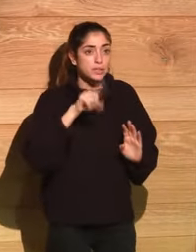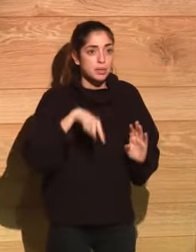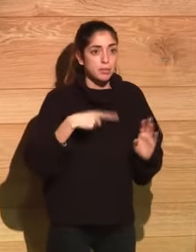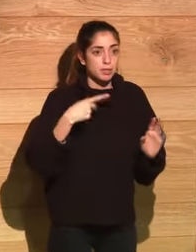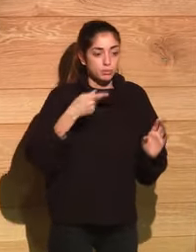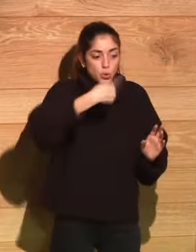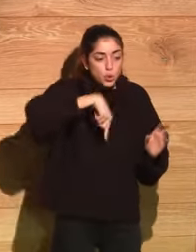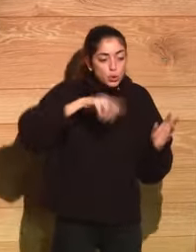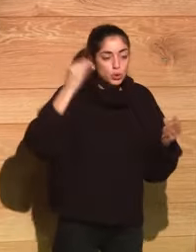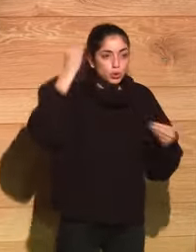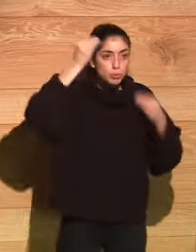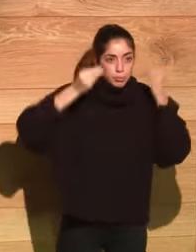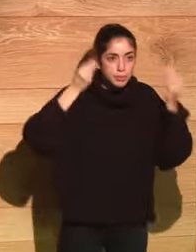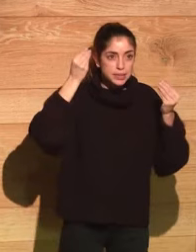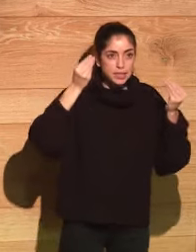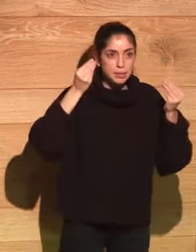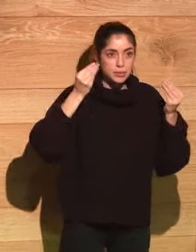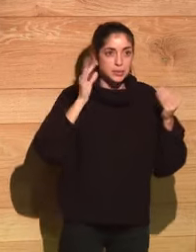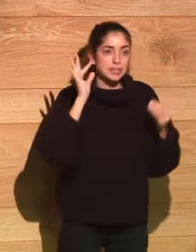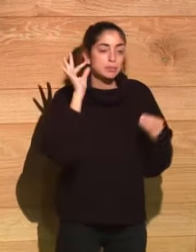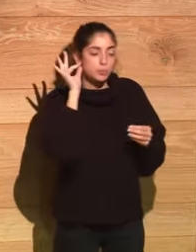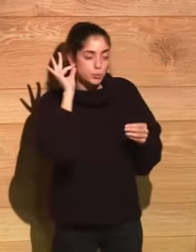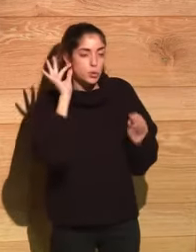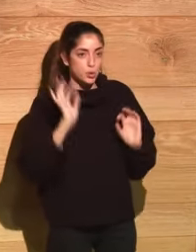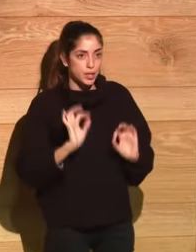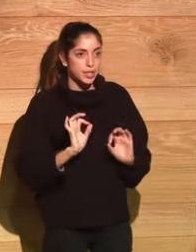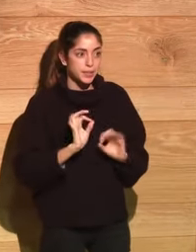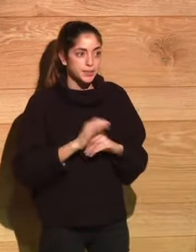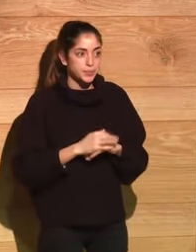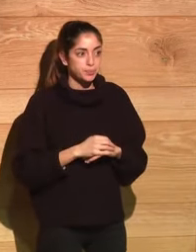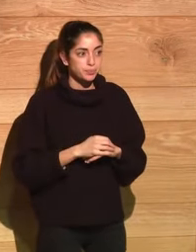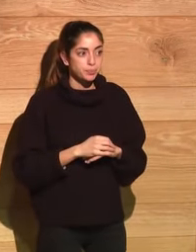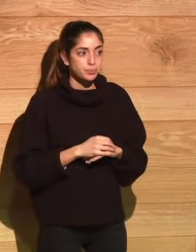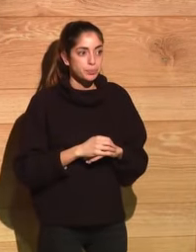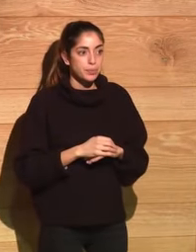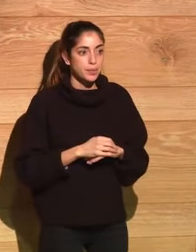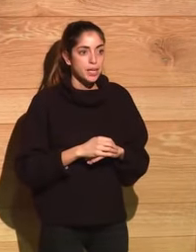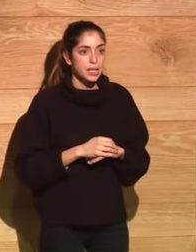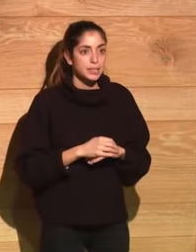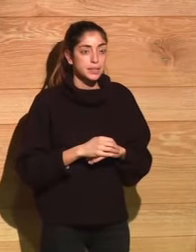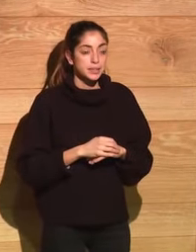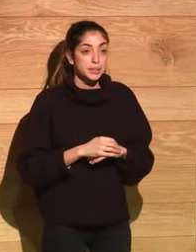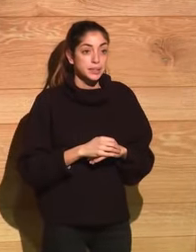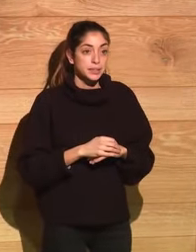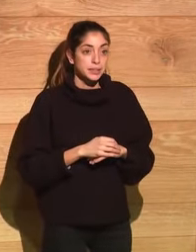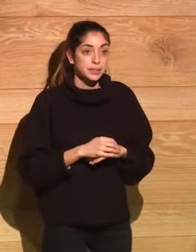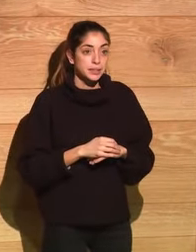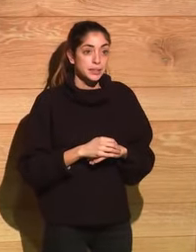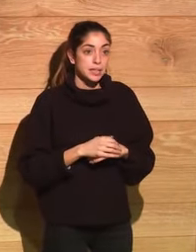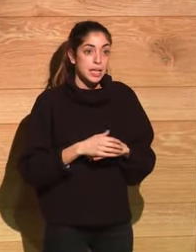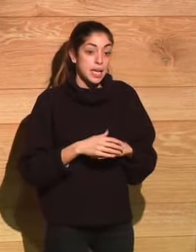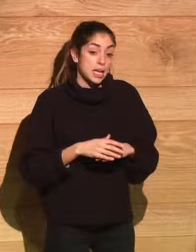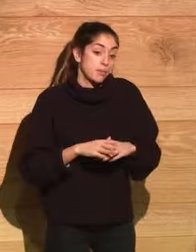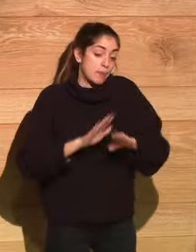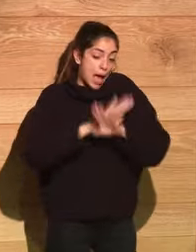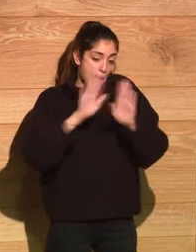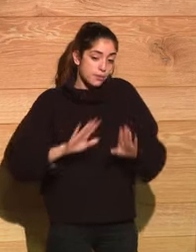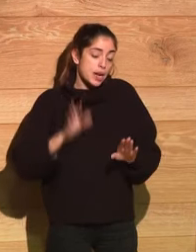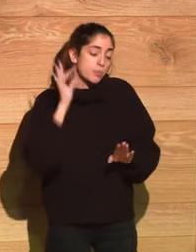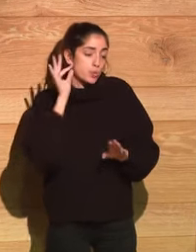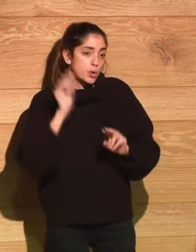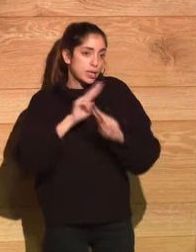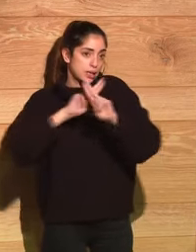las que pensamos solemos ser las que estamos también más en posición de ser censuradas y